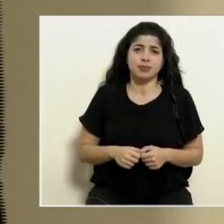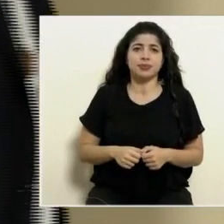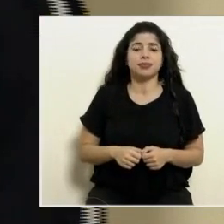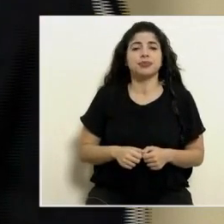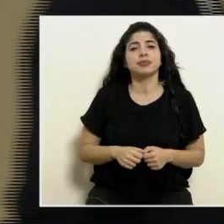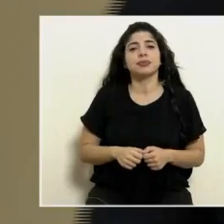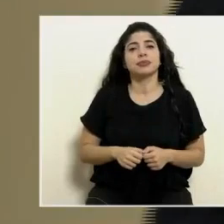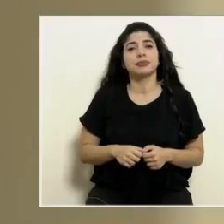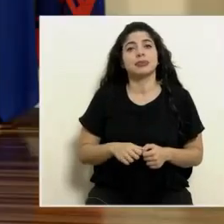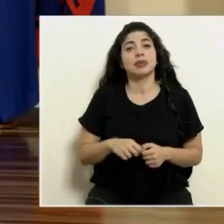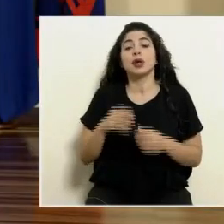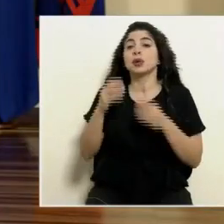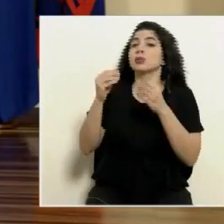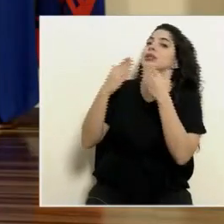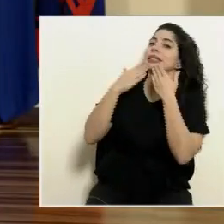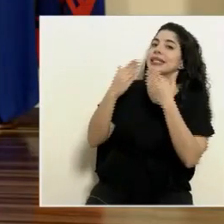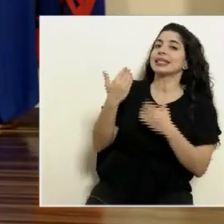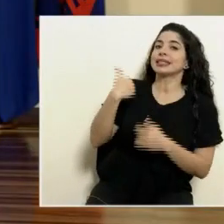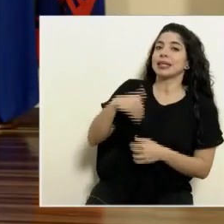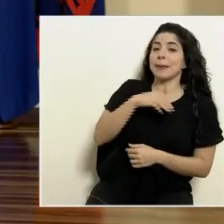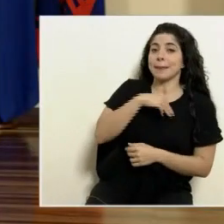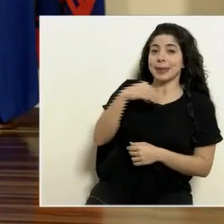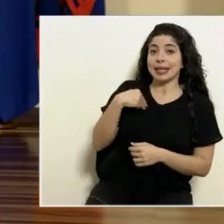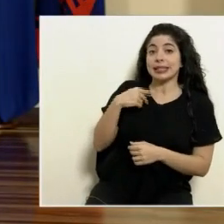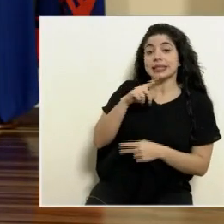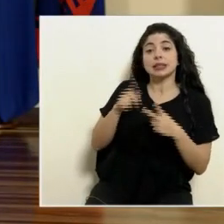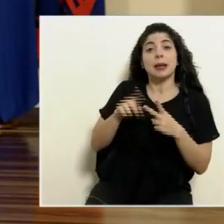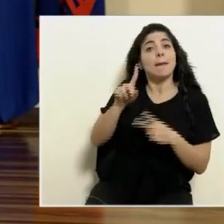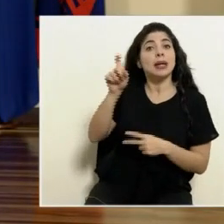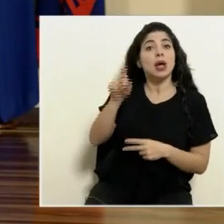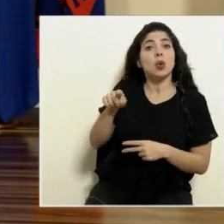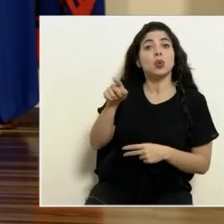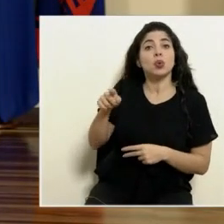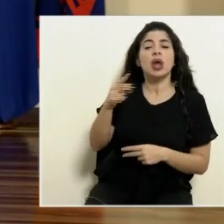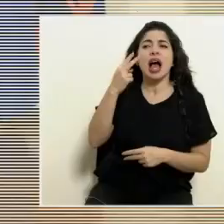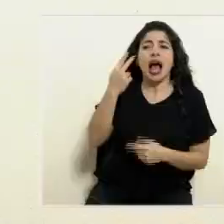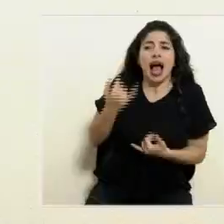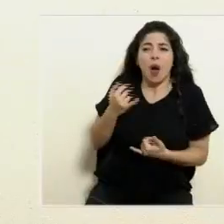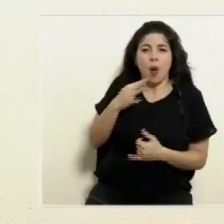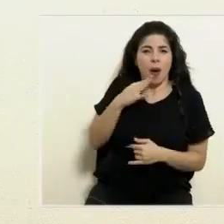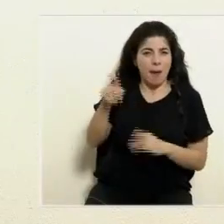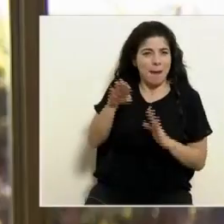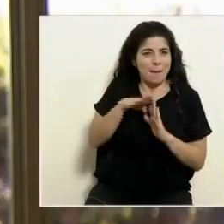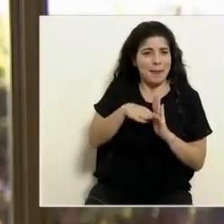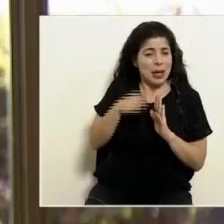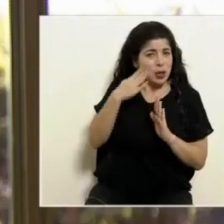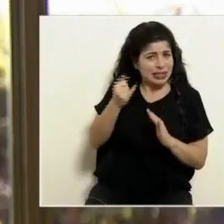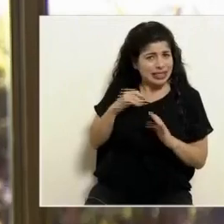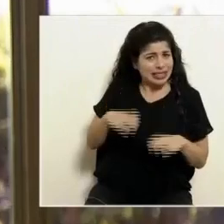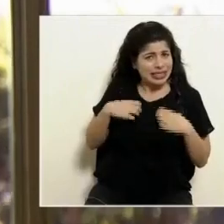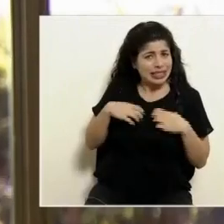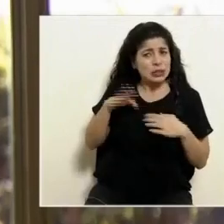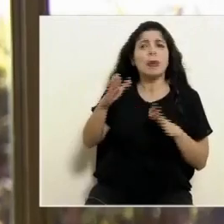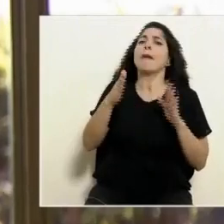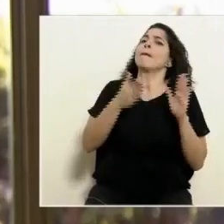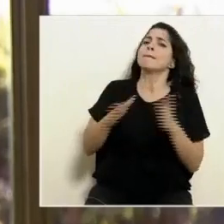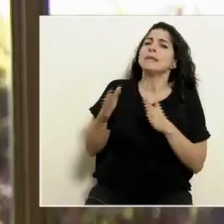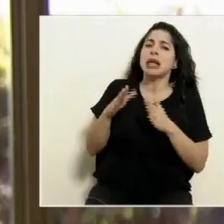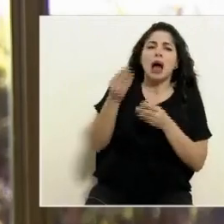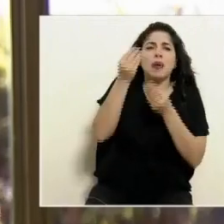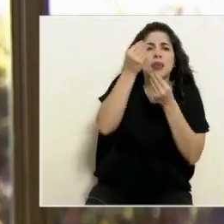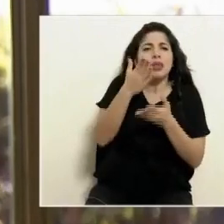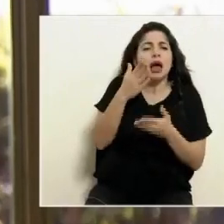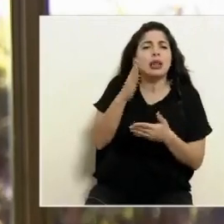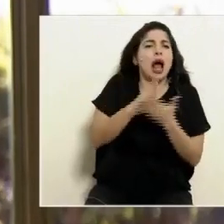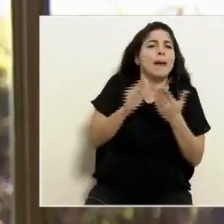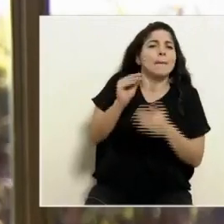La siguiente consulta. Sí, muchísimas gracias, señor ministro. Y la siguiente consulta es, ahora que habla de las medidas, no sé si existe una proyección o un dato o